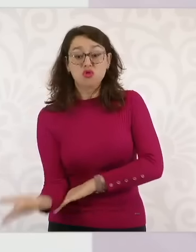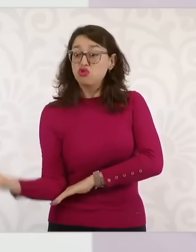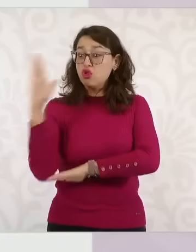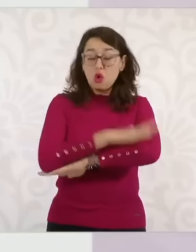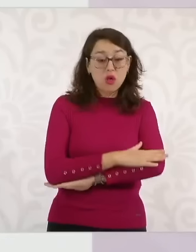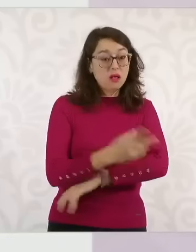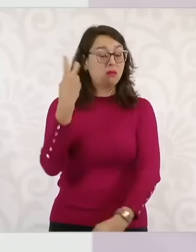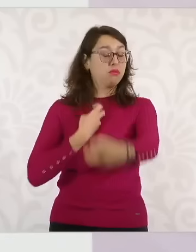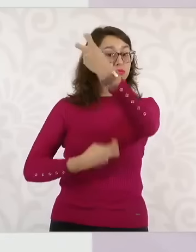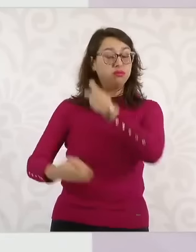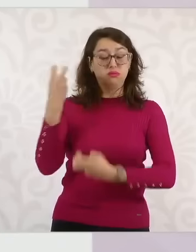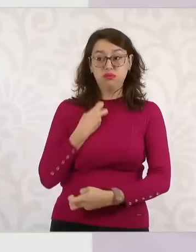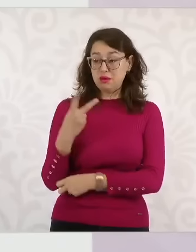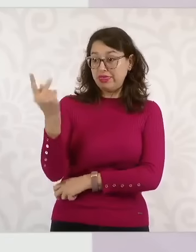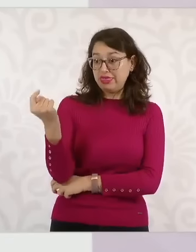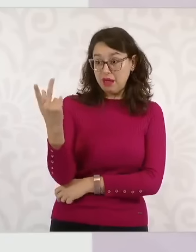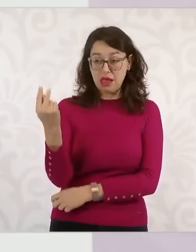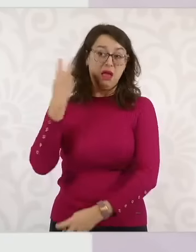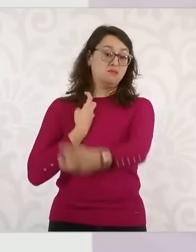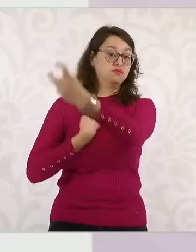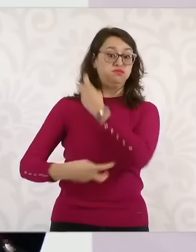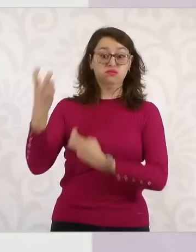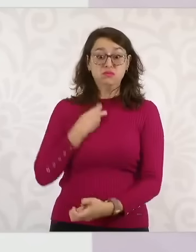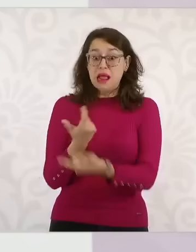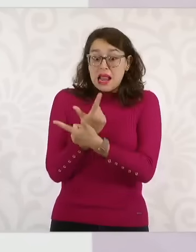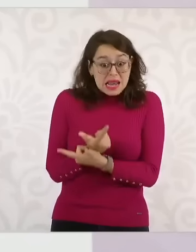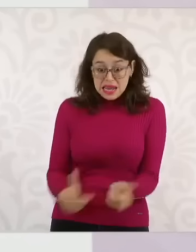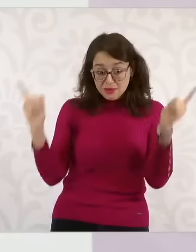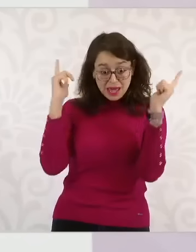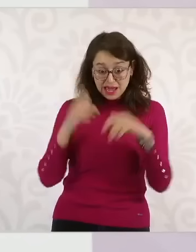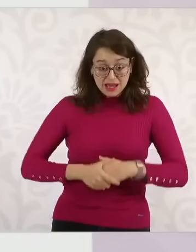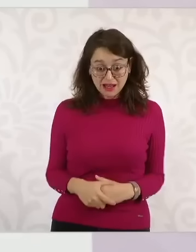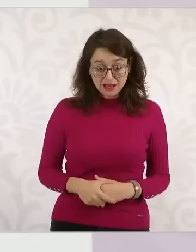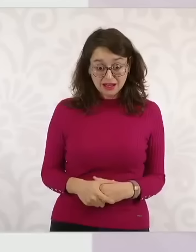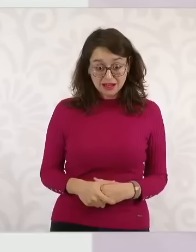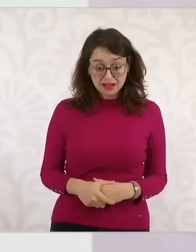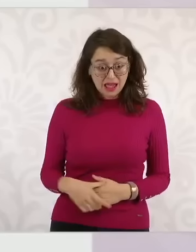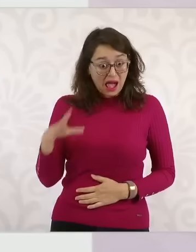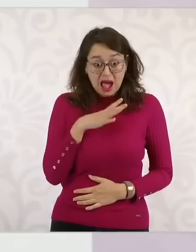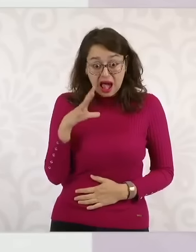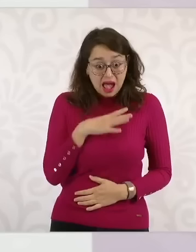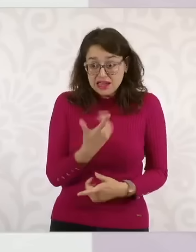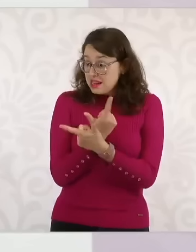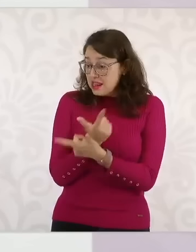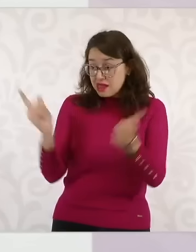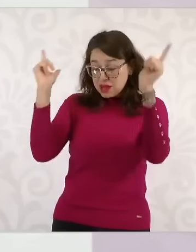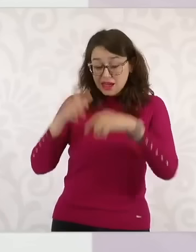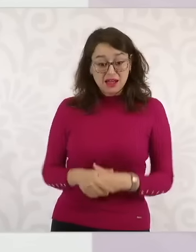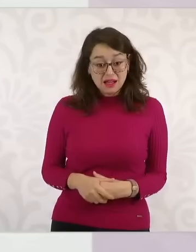oír a esta televisora. Pues claro que hay libertad de expresión, aquí mismo en la mañanera.